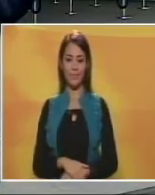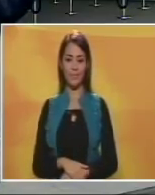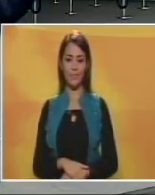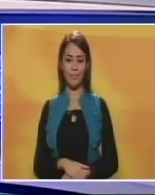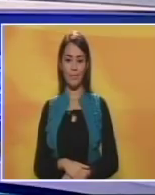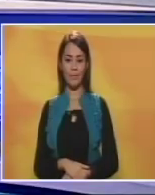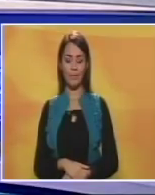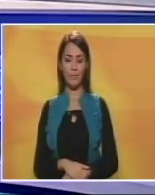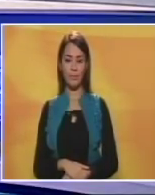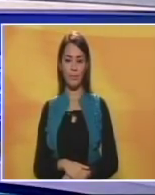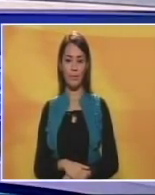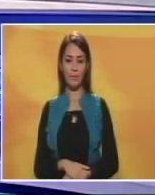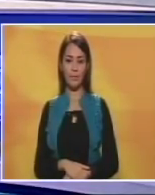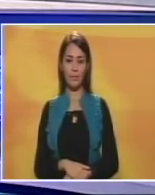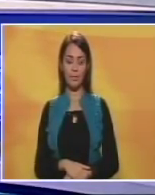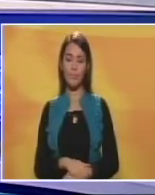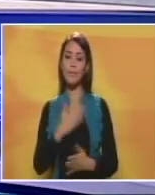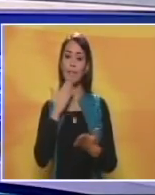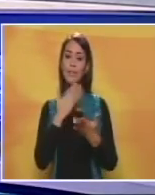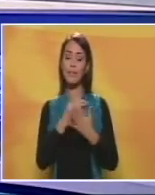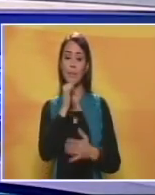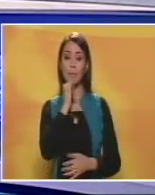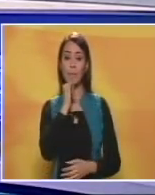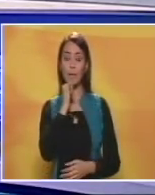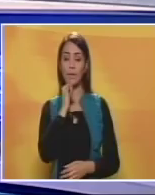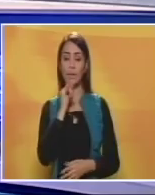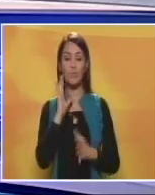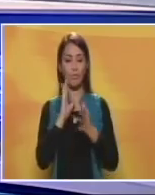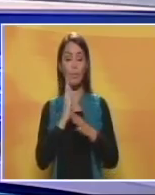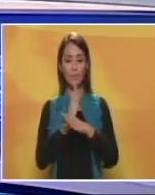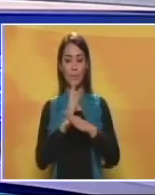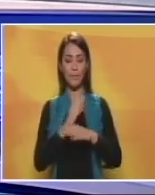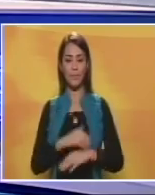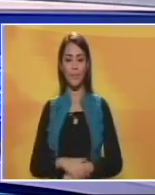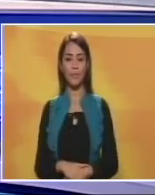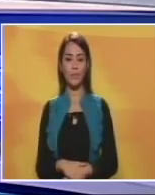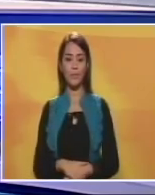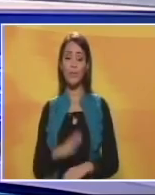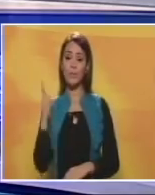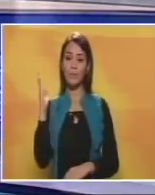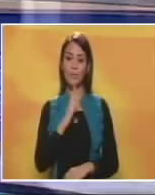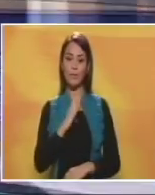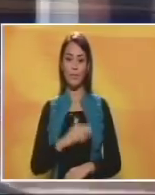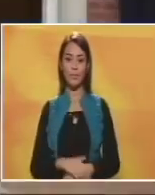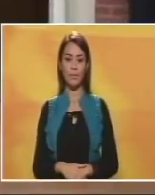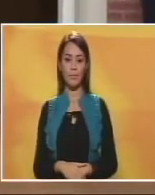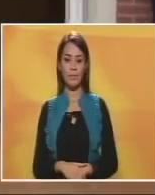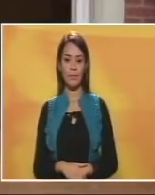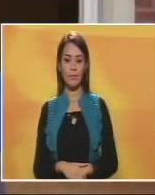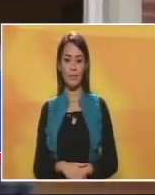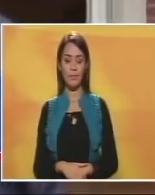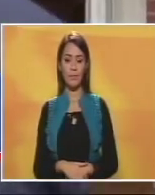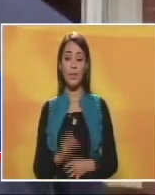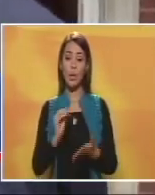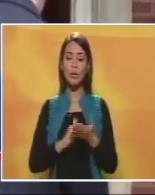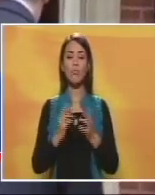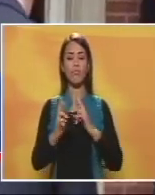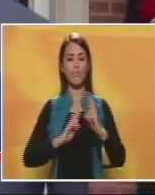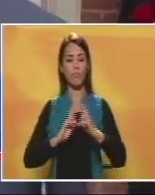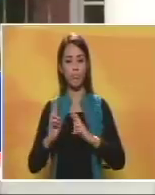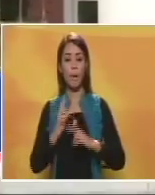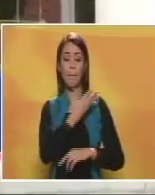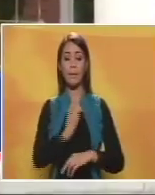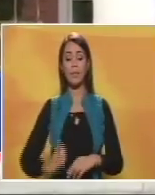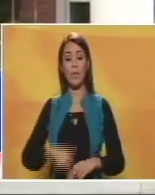Latinoamericana. Gracias, Luis. Amigos, momento de hacer nuestra primera pausa. A regreso. Relanzarán relaciones.